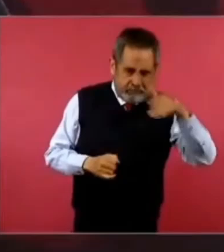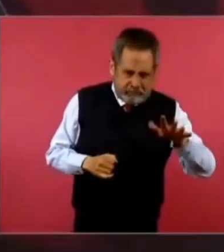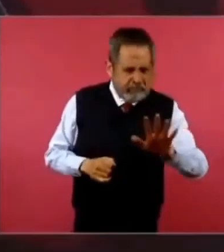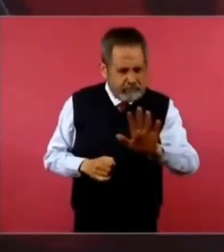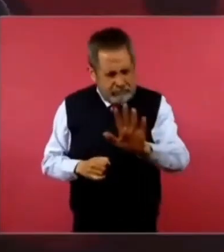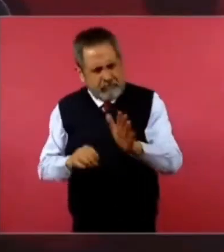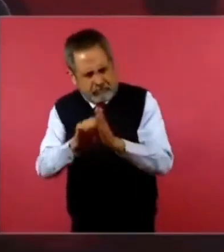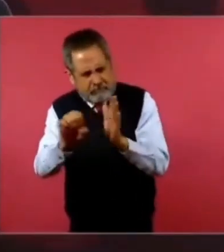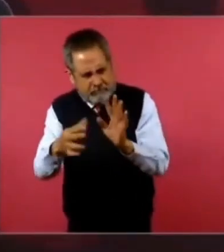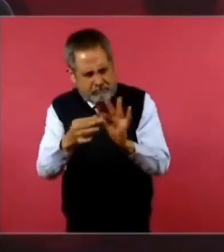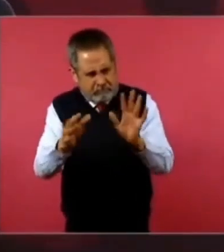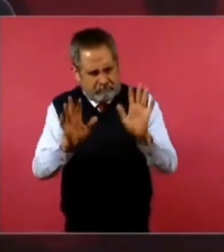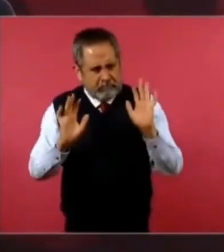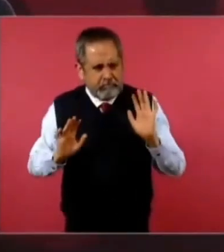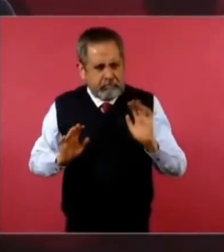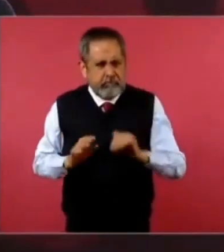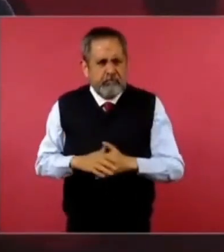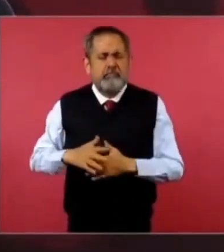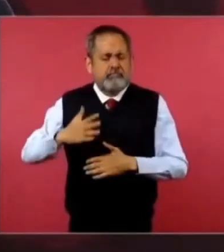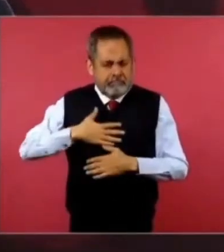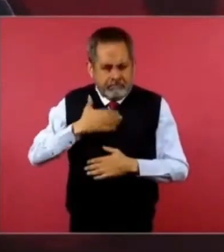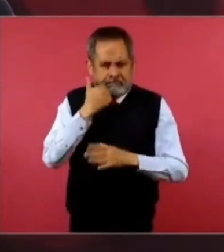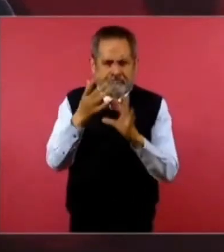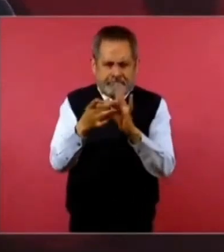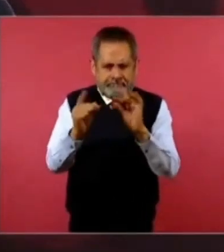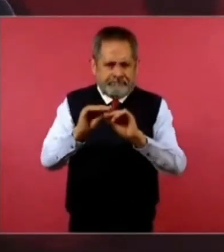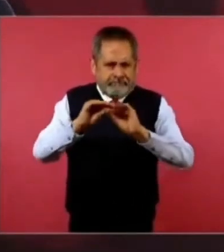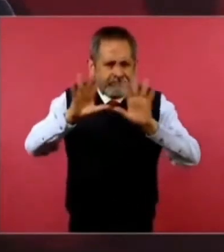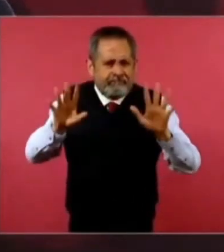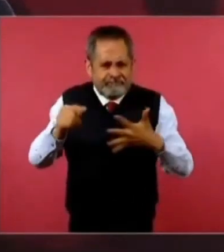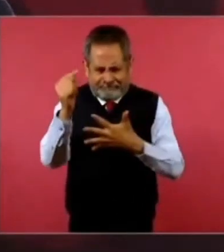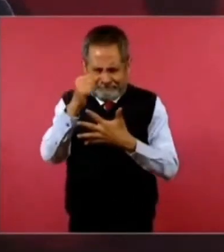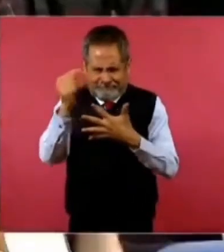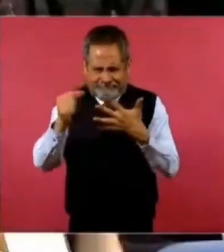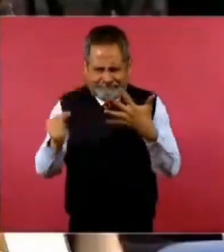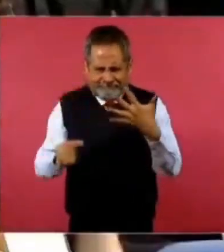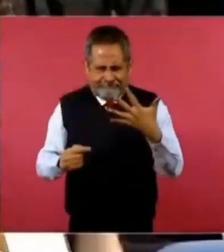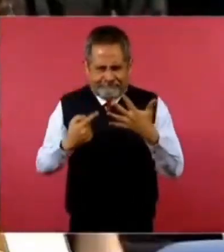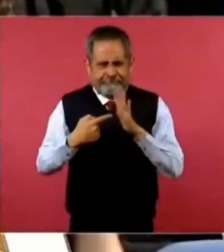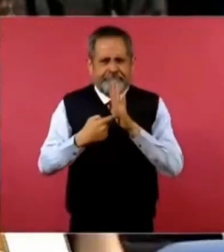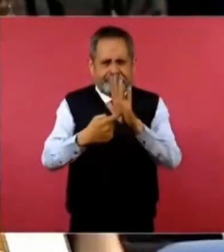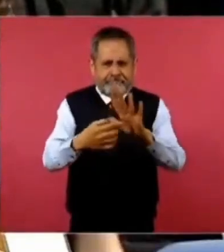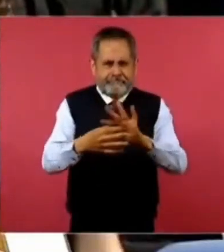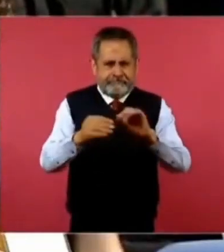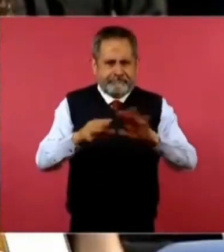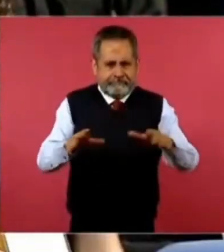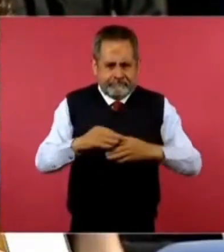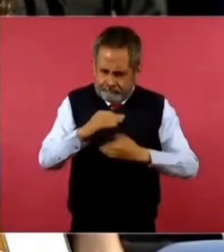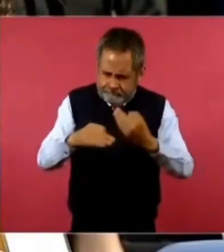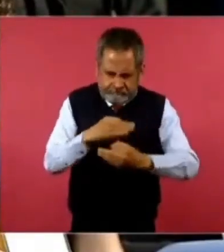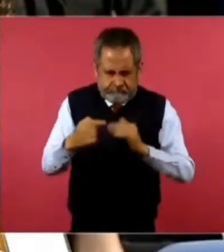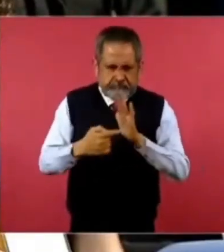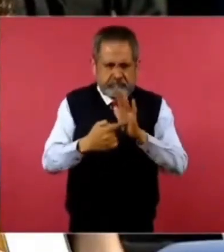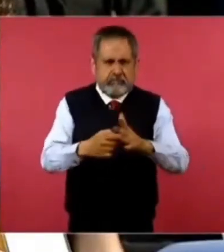eso quiero informarles. ¿sí? De todo.